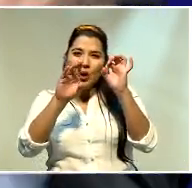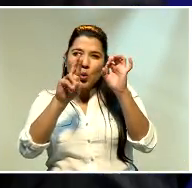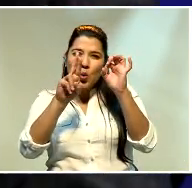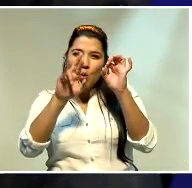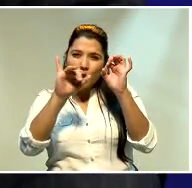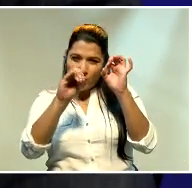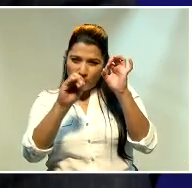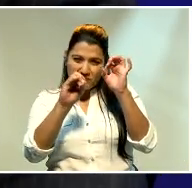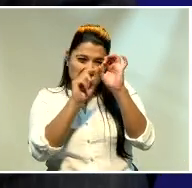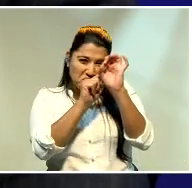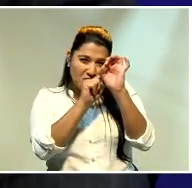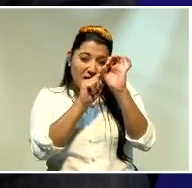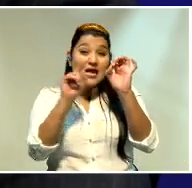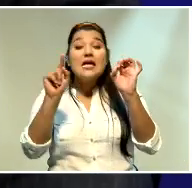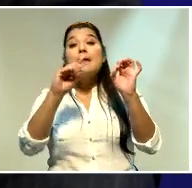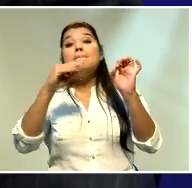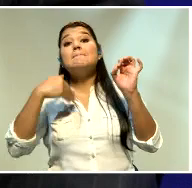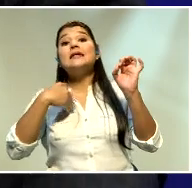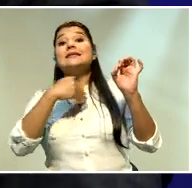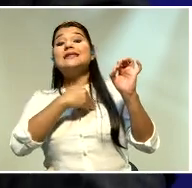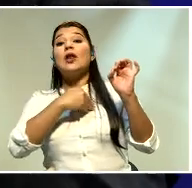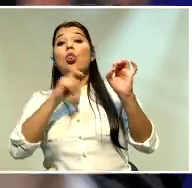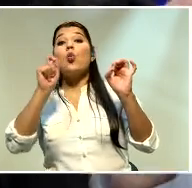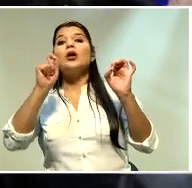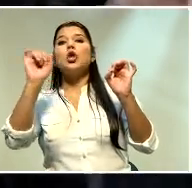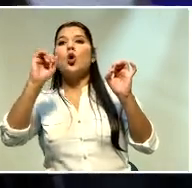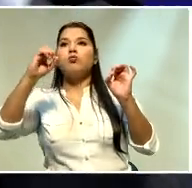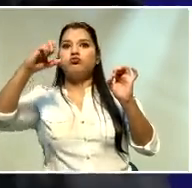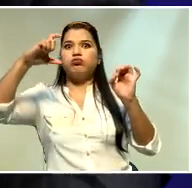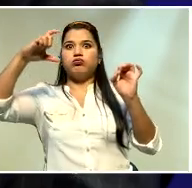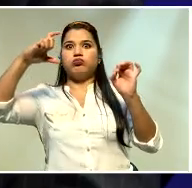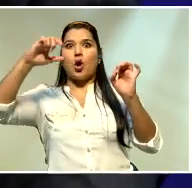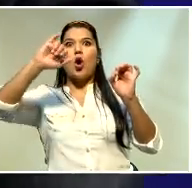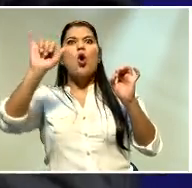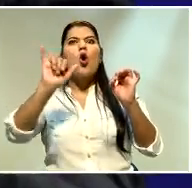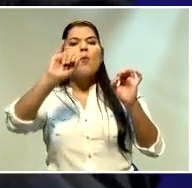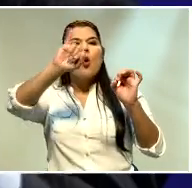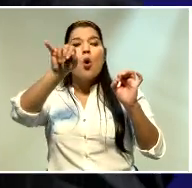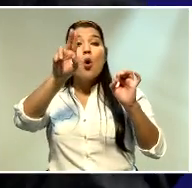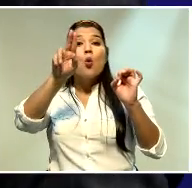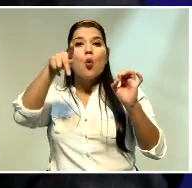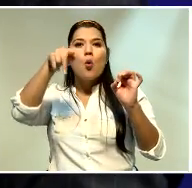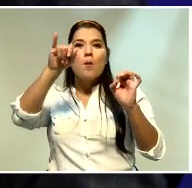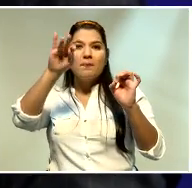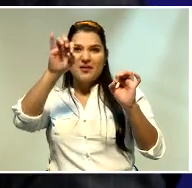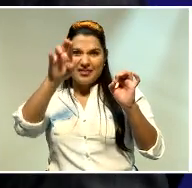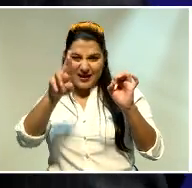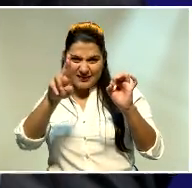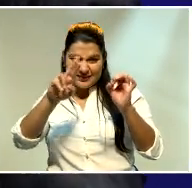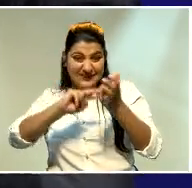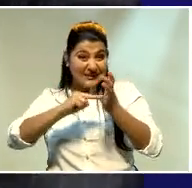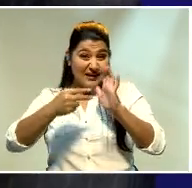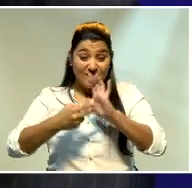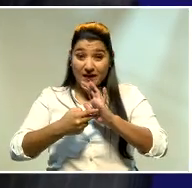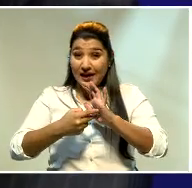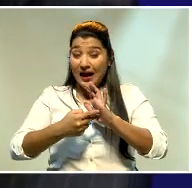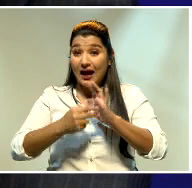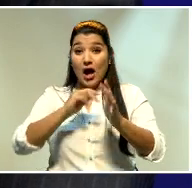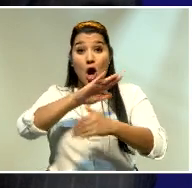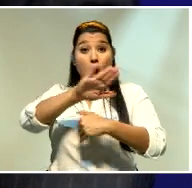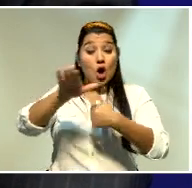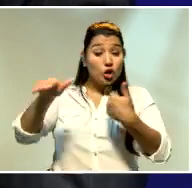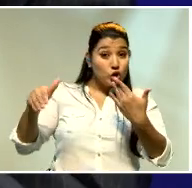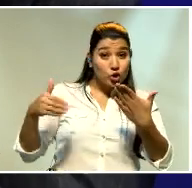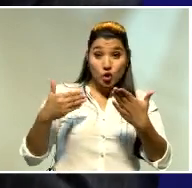Educación es como Júpiter. O sea, todos los demás ministerios, todo el gasto del gobierno central cabe